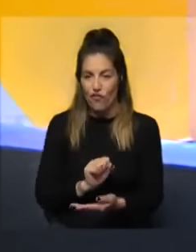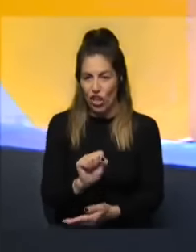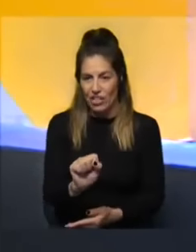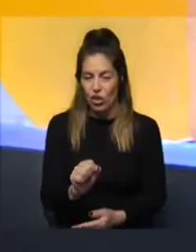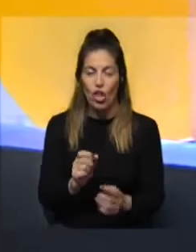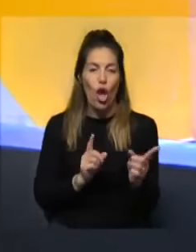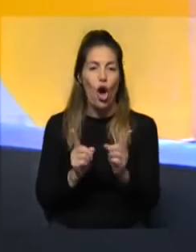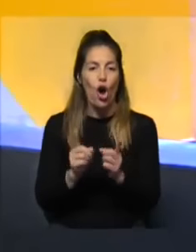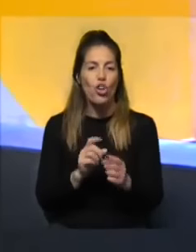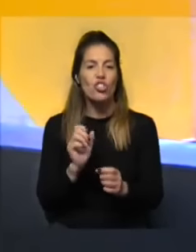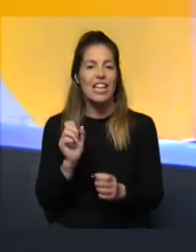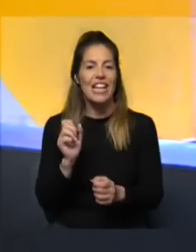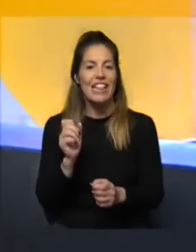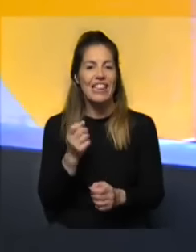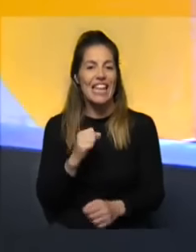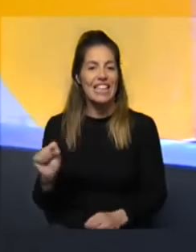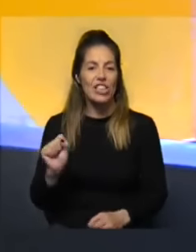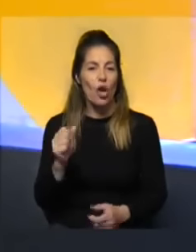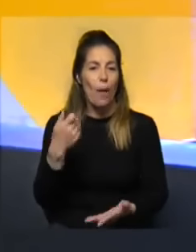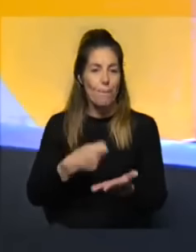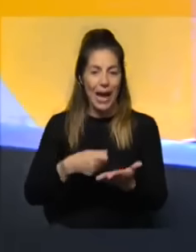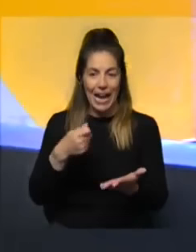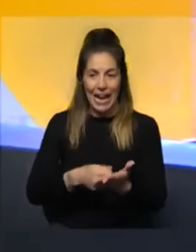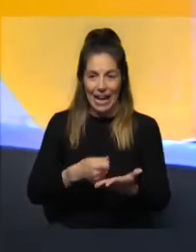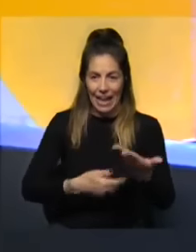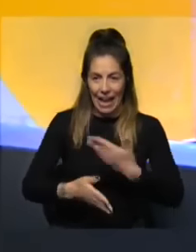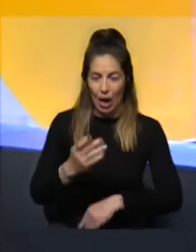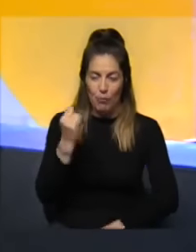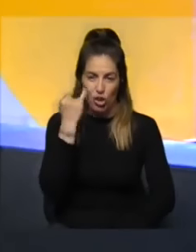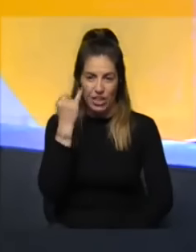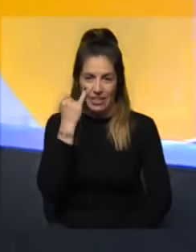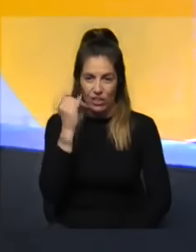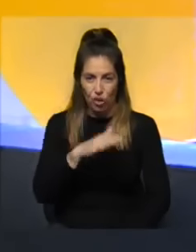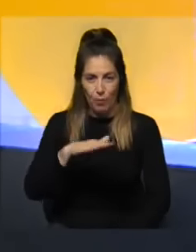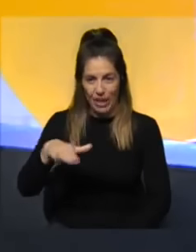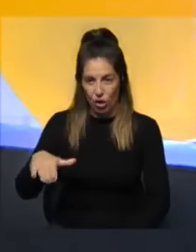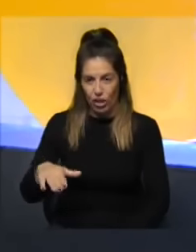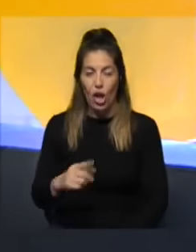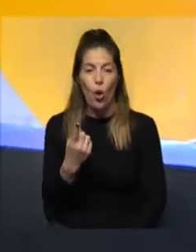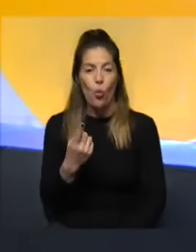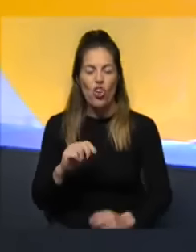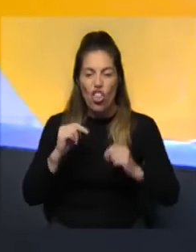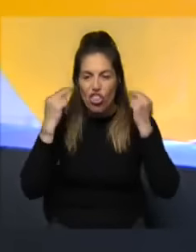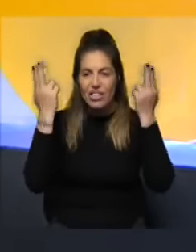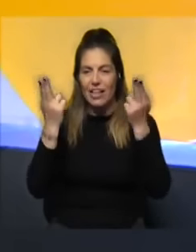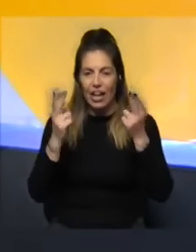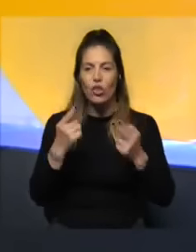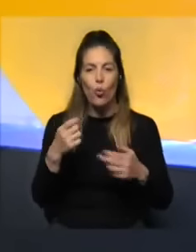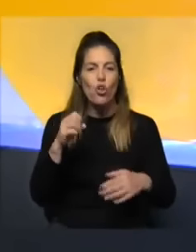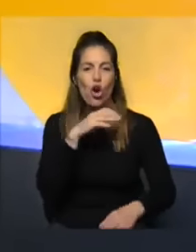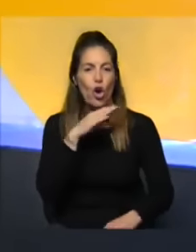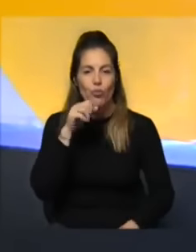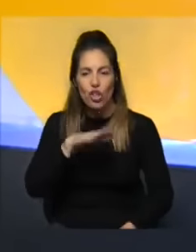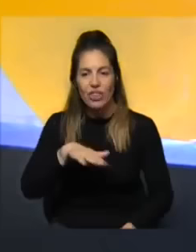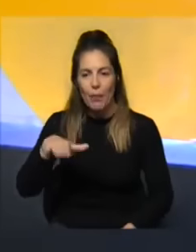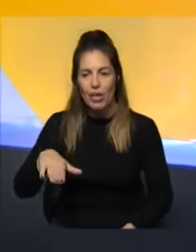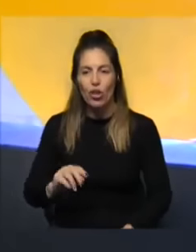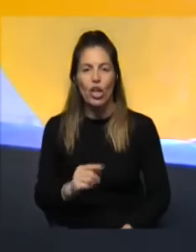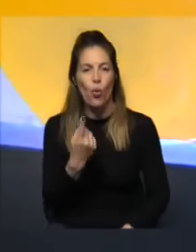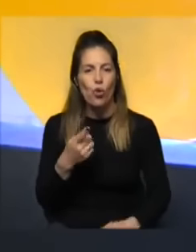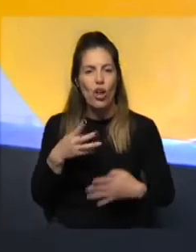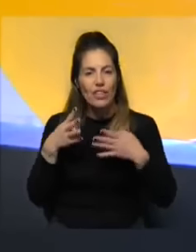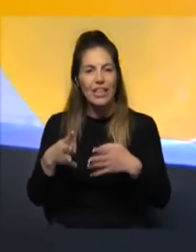11 delitos de retribución a la explotación sexual de menores, 1 de desacato, 1 de corrupción de menores, 1 de